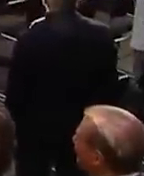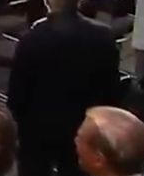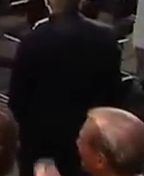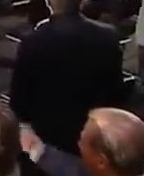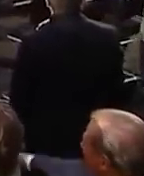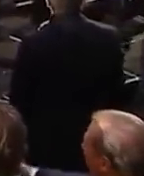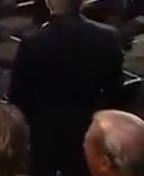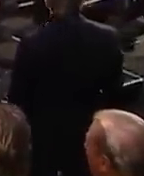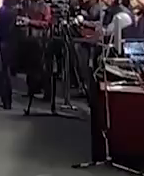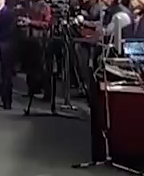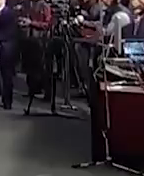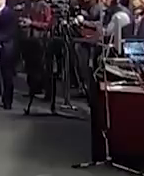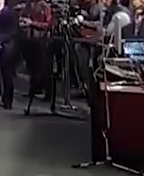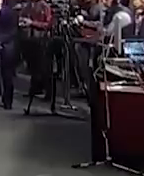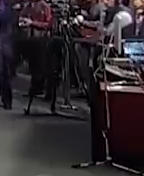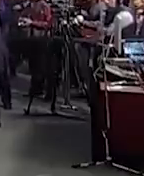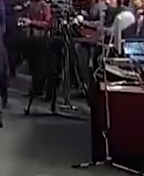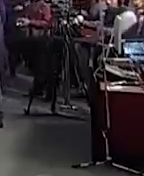Muchísimas gracias.